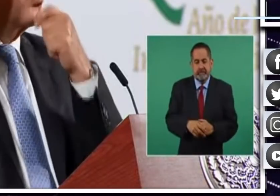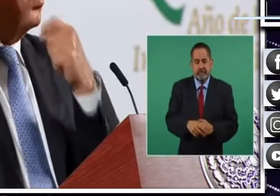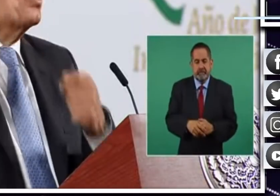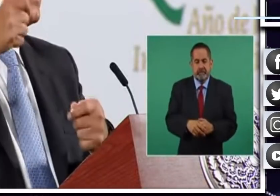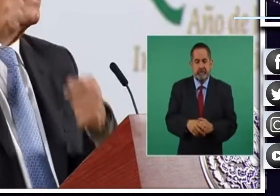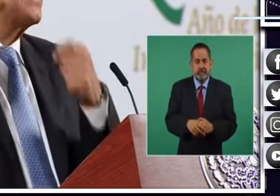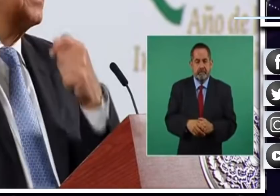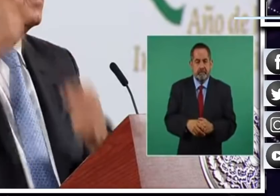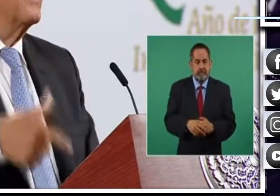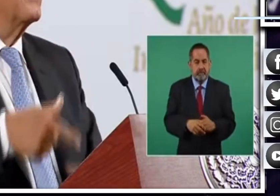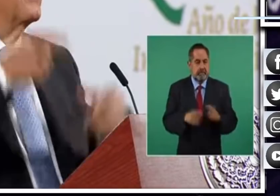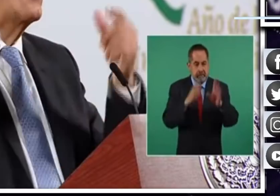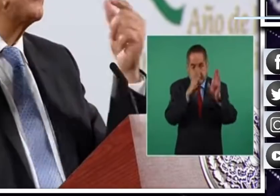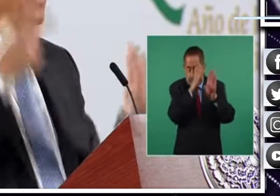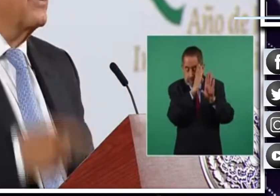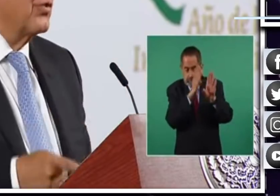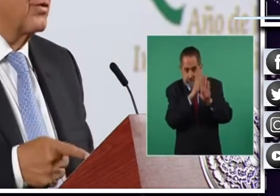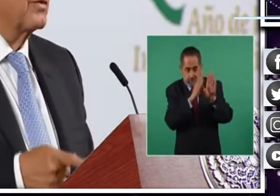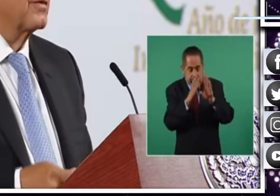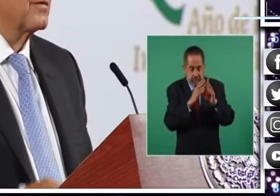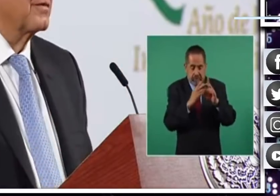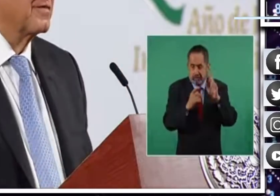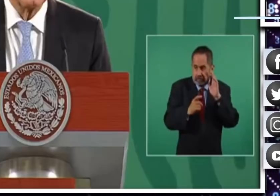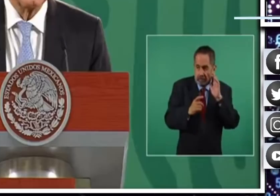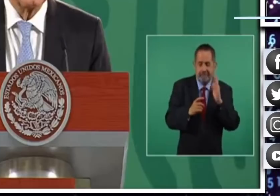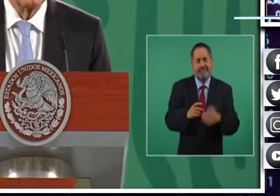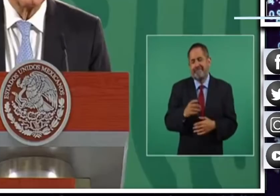les escuche y se les espía, falso.